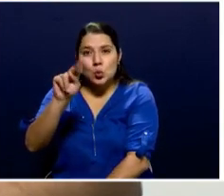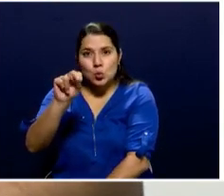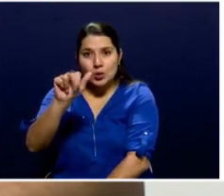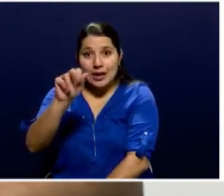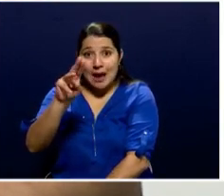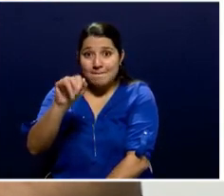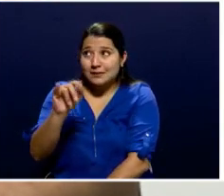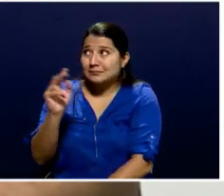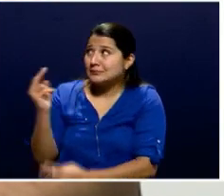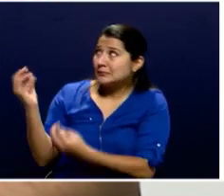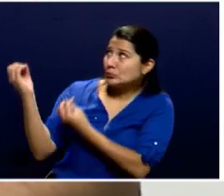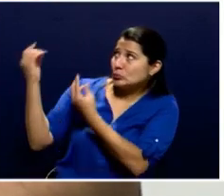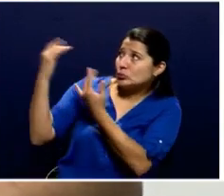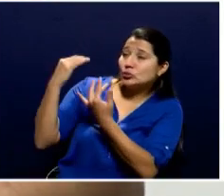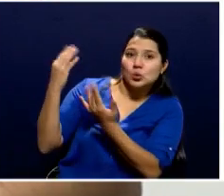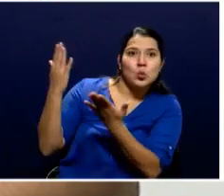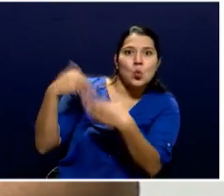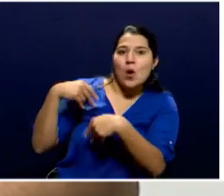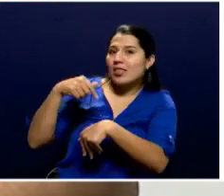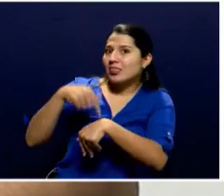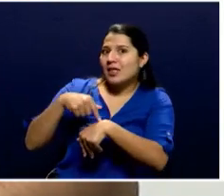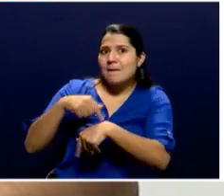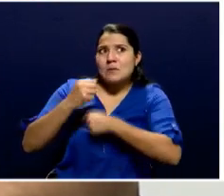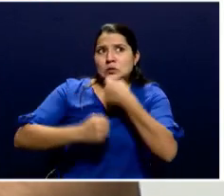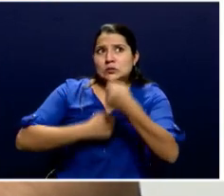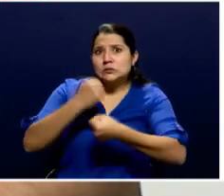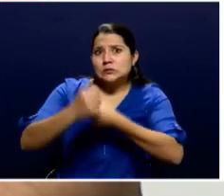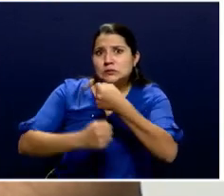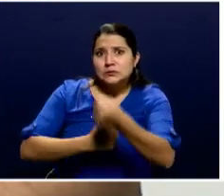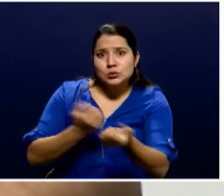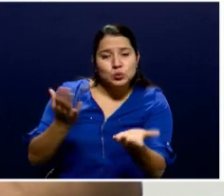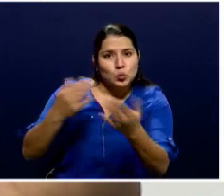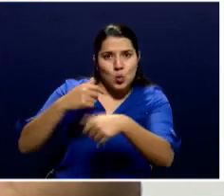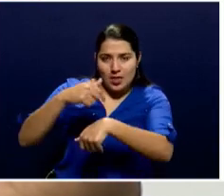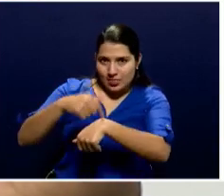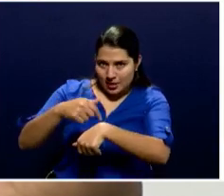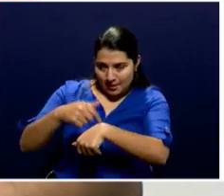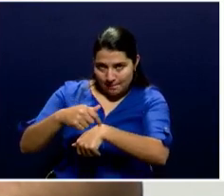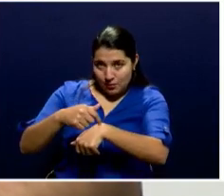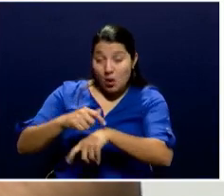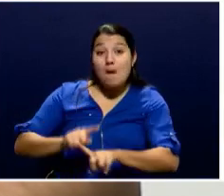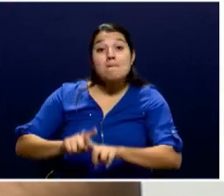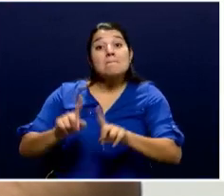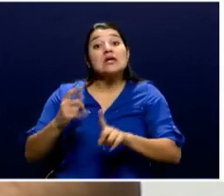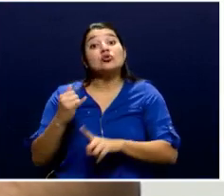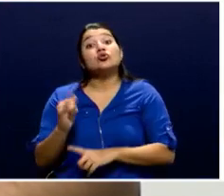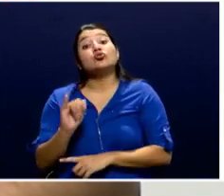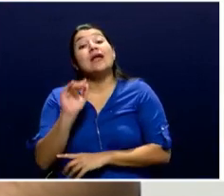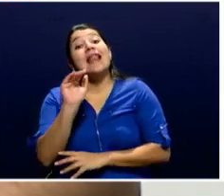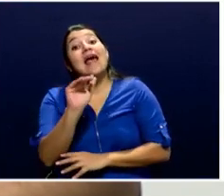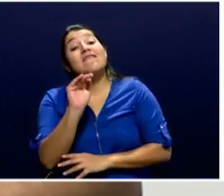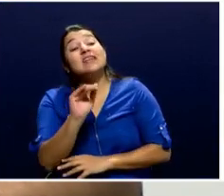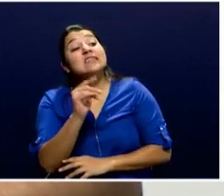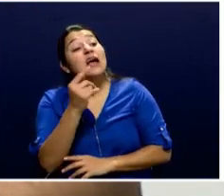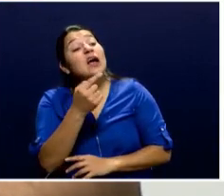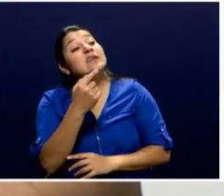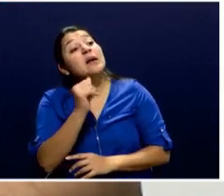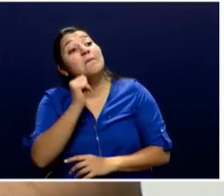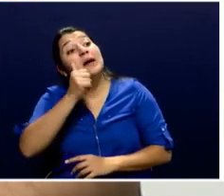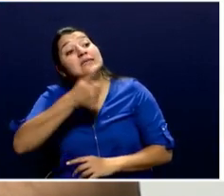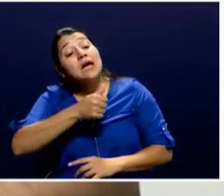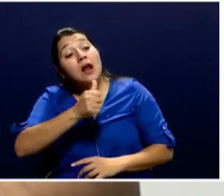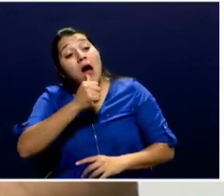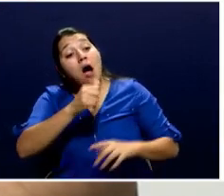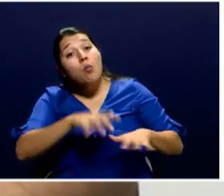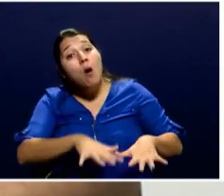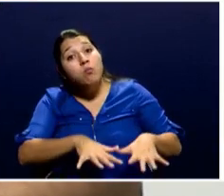grande y la ola grande hace la gran destrucción. Mientras que si a uno le avisan que va a haber una inundación y usted ha visto